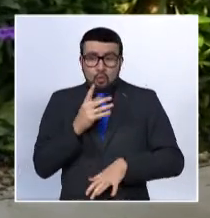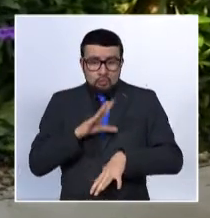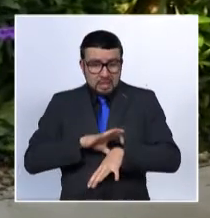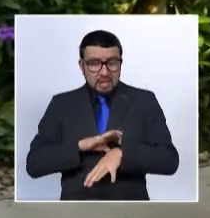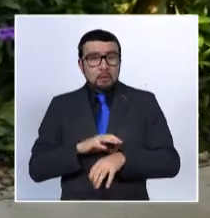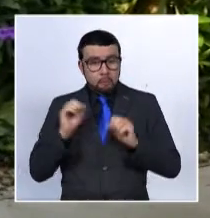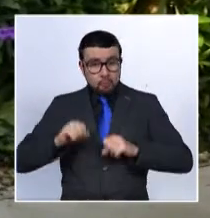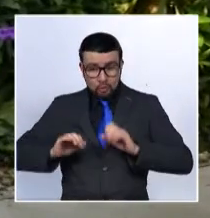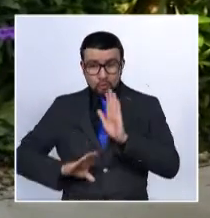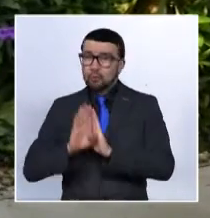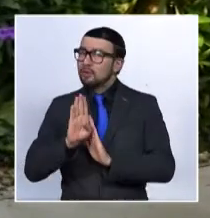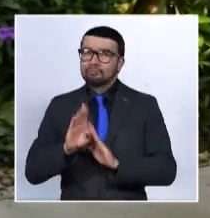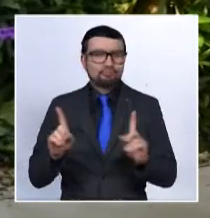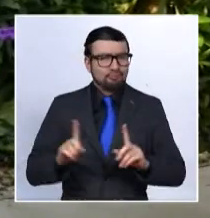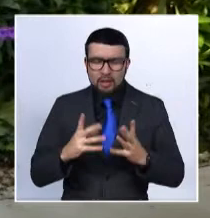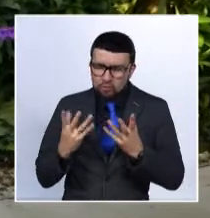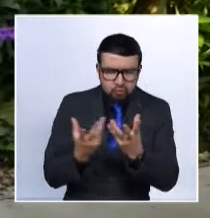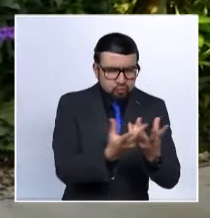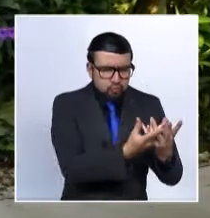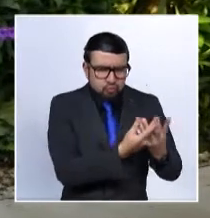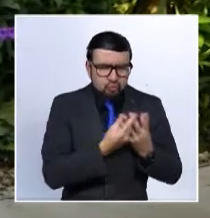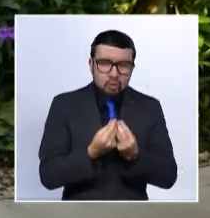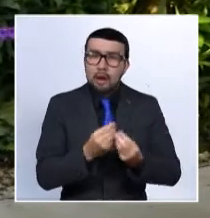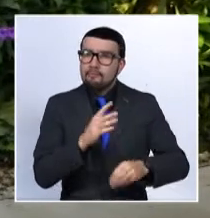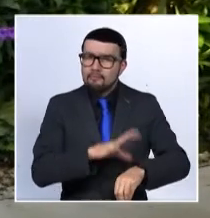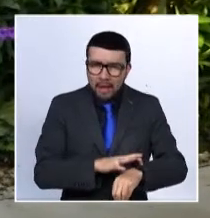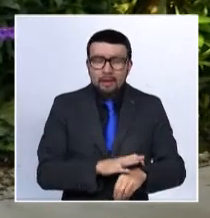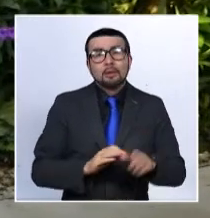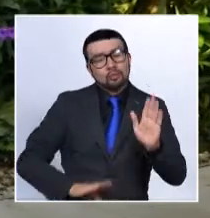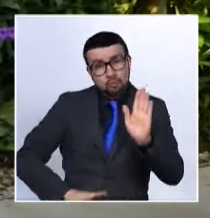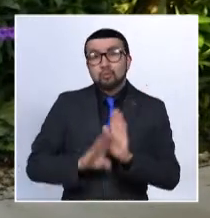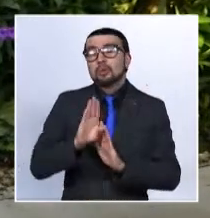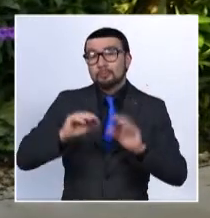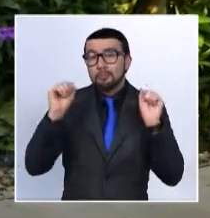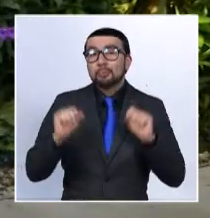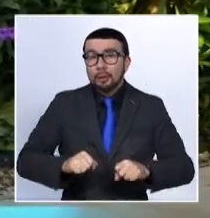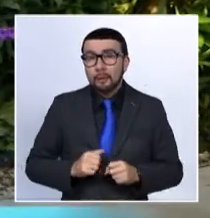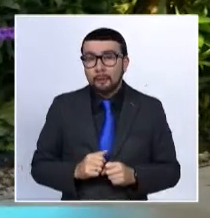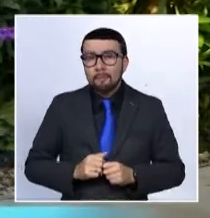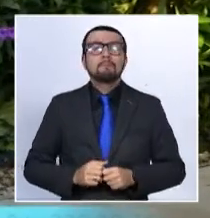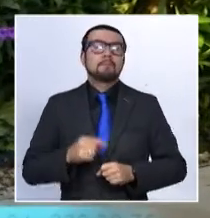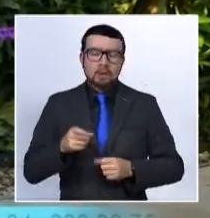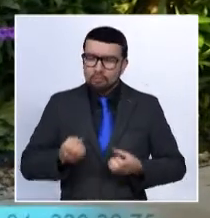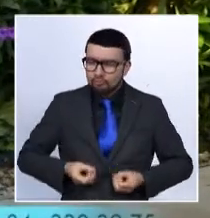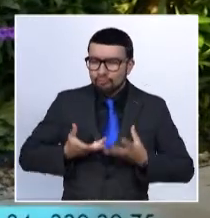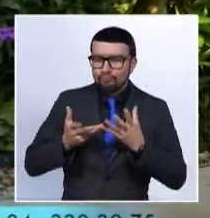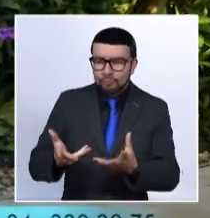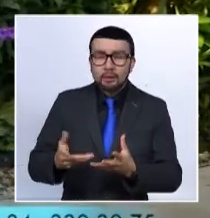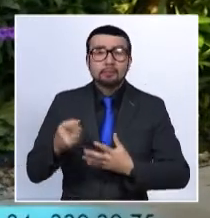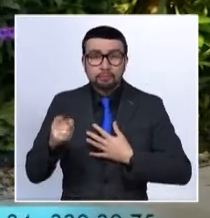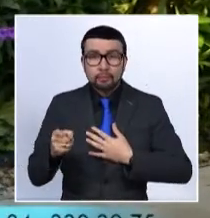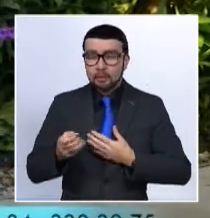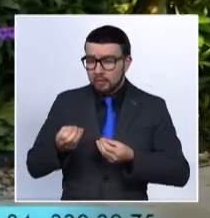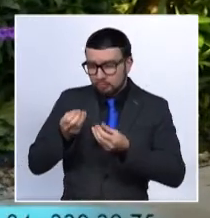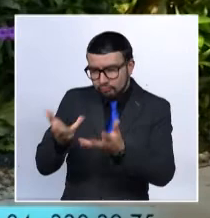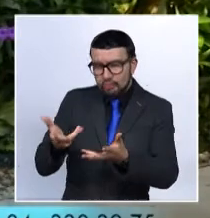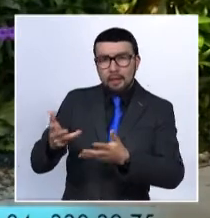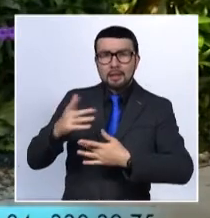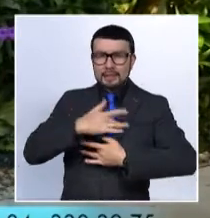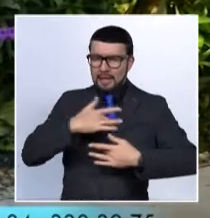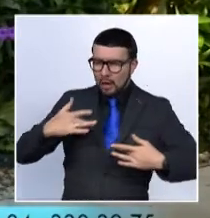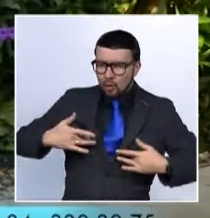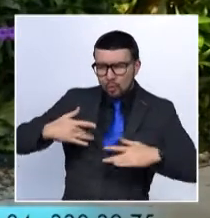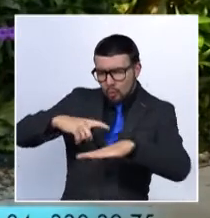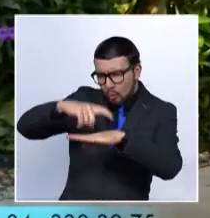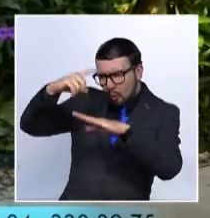hace verano y tenemos que unirnos en equipo para poder prestar un servicio integral. Y en